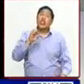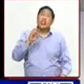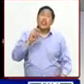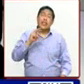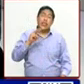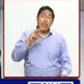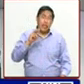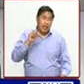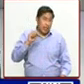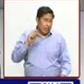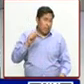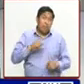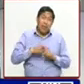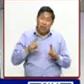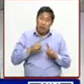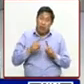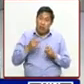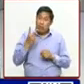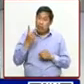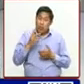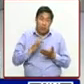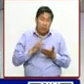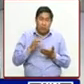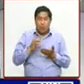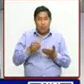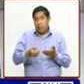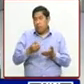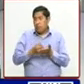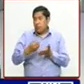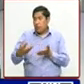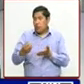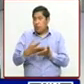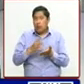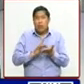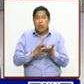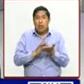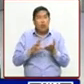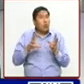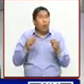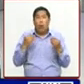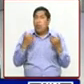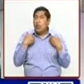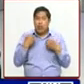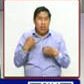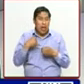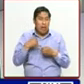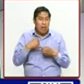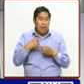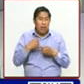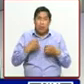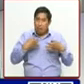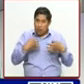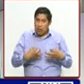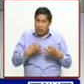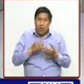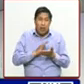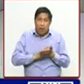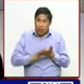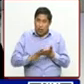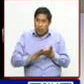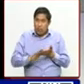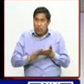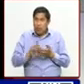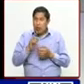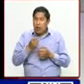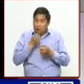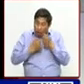del Alto. Lamentablemente, estos medicamentos no tienen ningún registro. Las dos personas fueron intoxicadas y vea usted lo que pasó